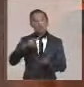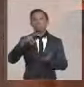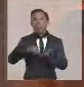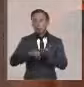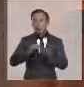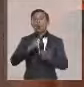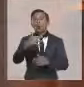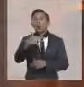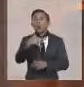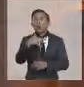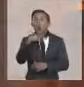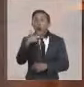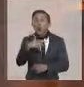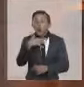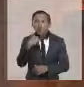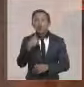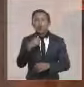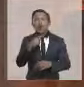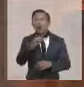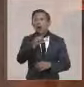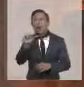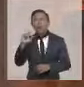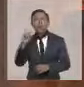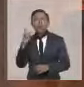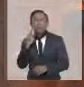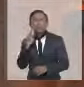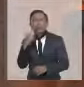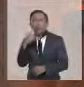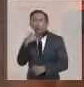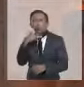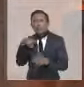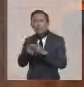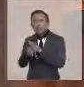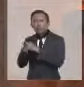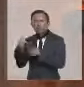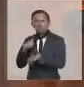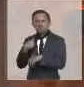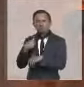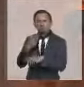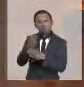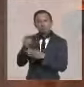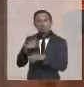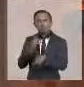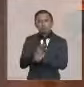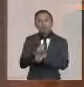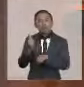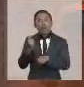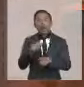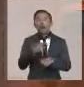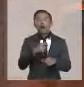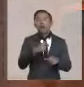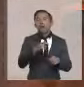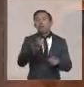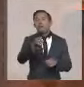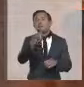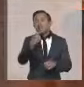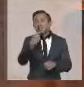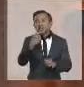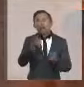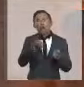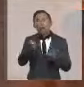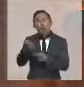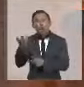del defenderte de los políticos corruptos que hace que no lleguen las medicinas a las clínicas, que hacen que las escuelas estén